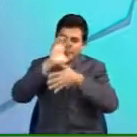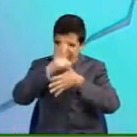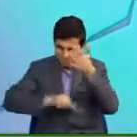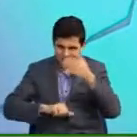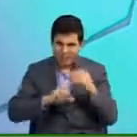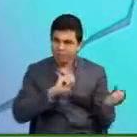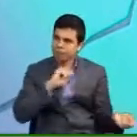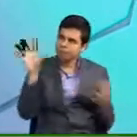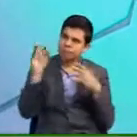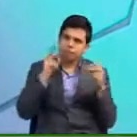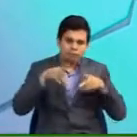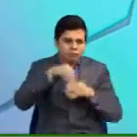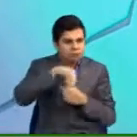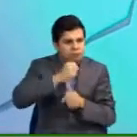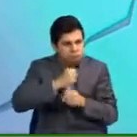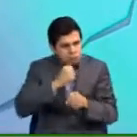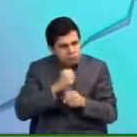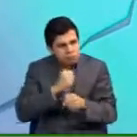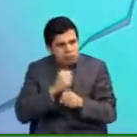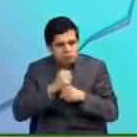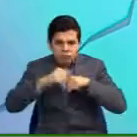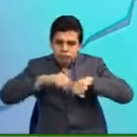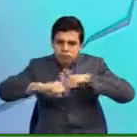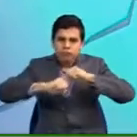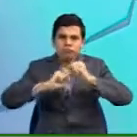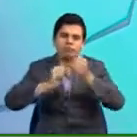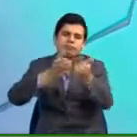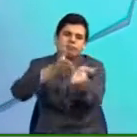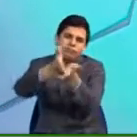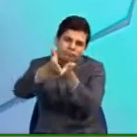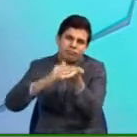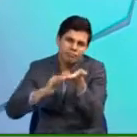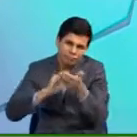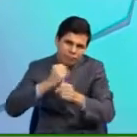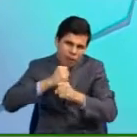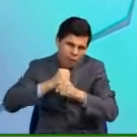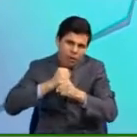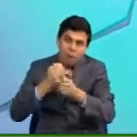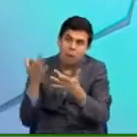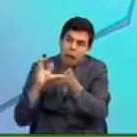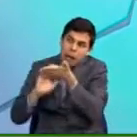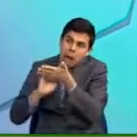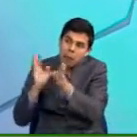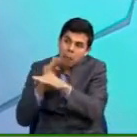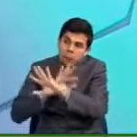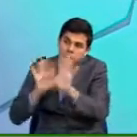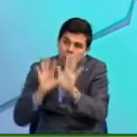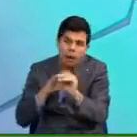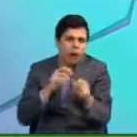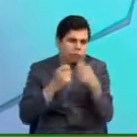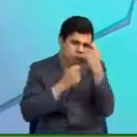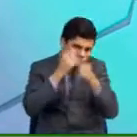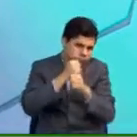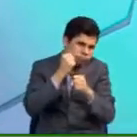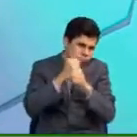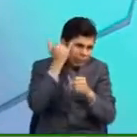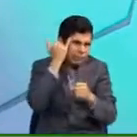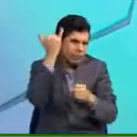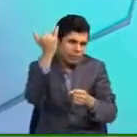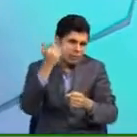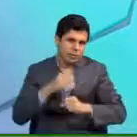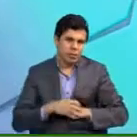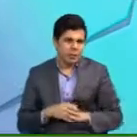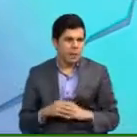las plazas de empleados se conservarán mientras la crisis se supera pero también le dijimos que lo fundamental para nosotros